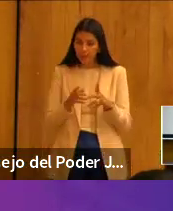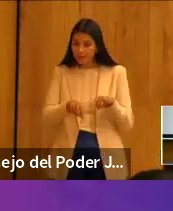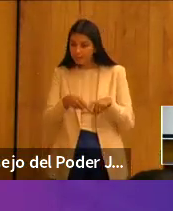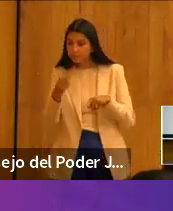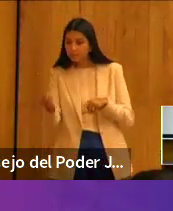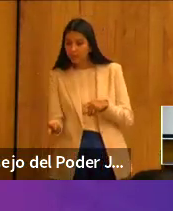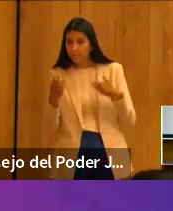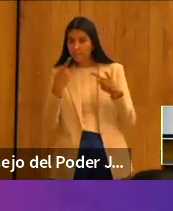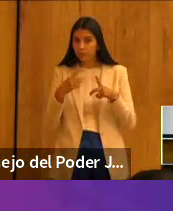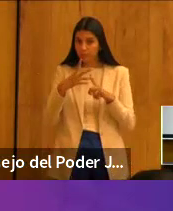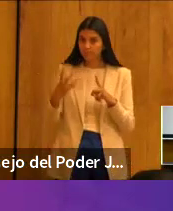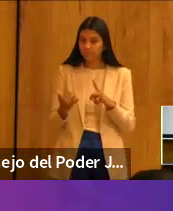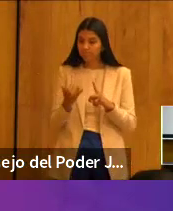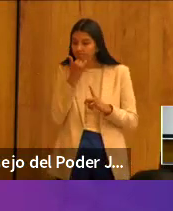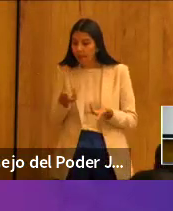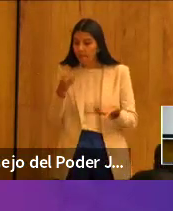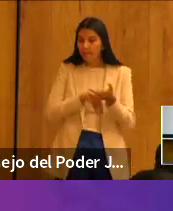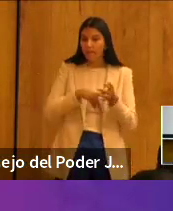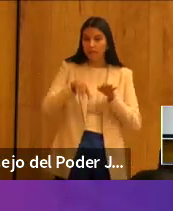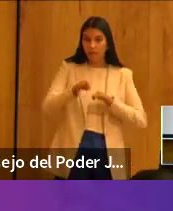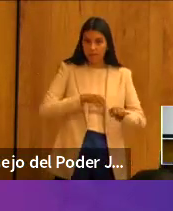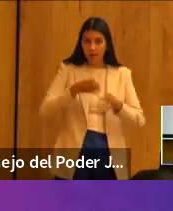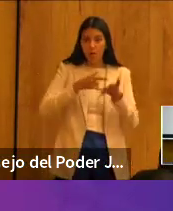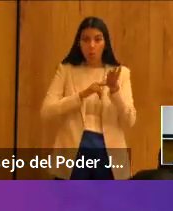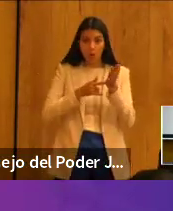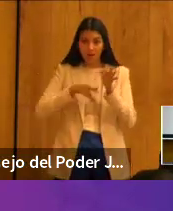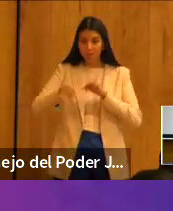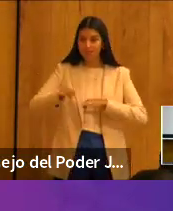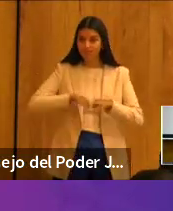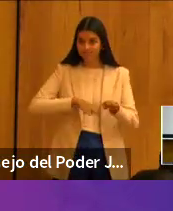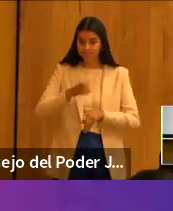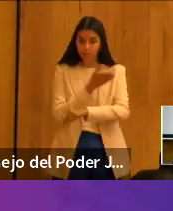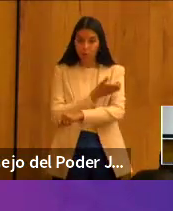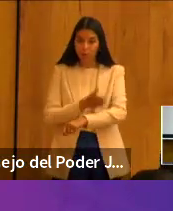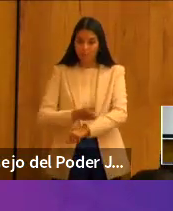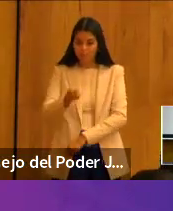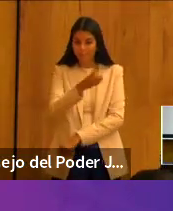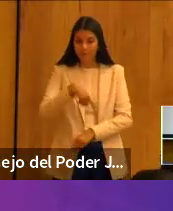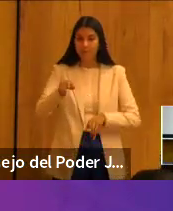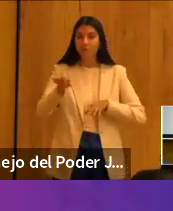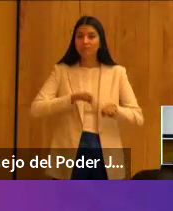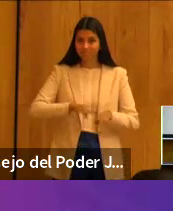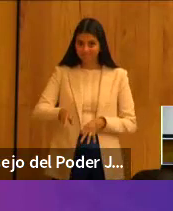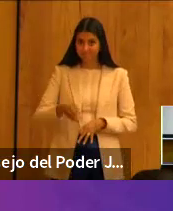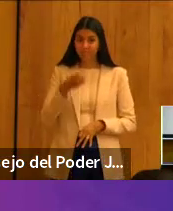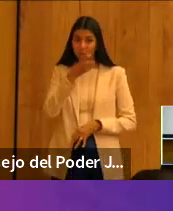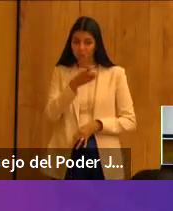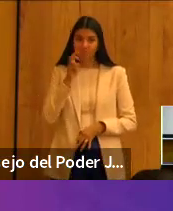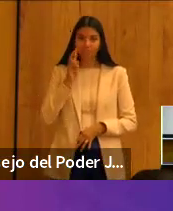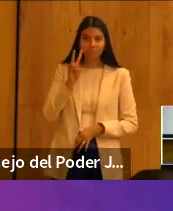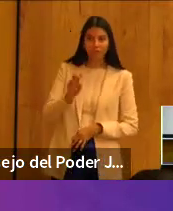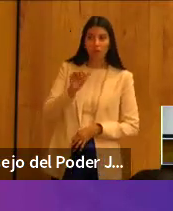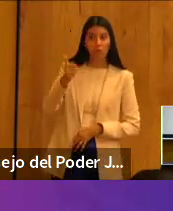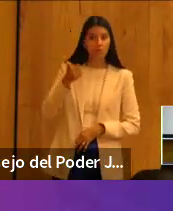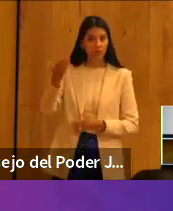haga dentro del centro de trabajo, en horas laborales y con los compañeros de trabajo. Y por lo que ve a